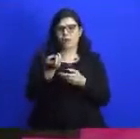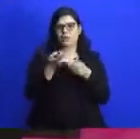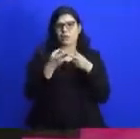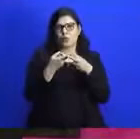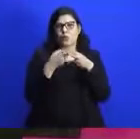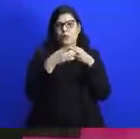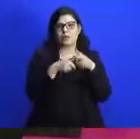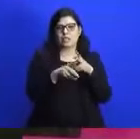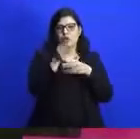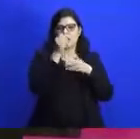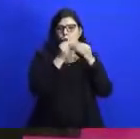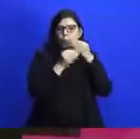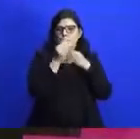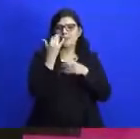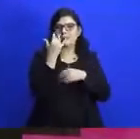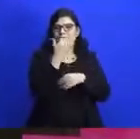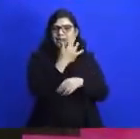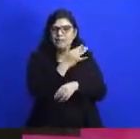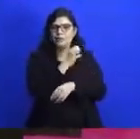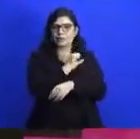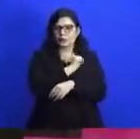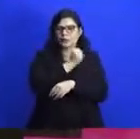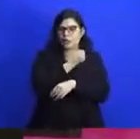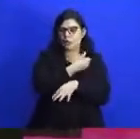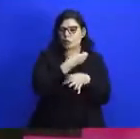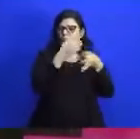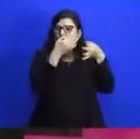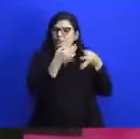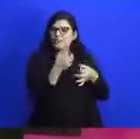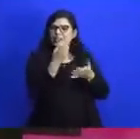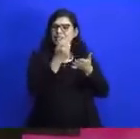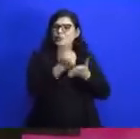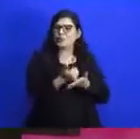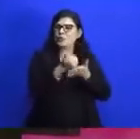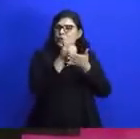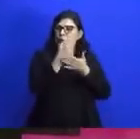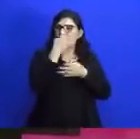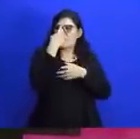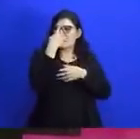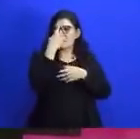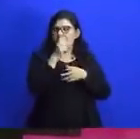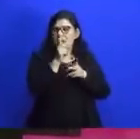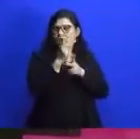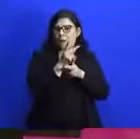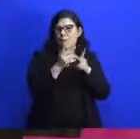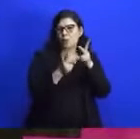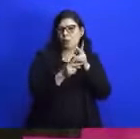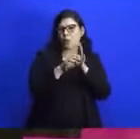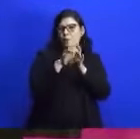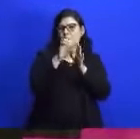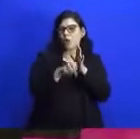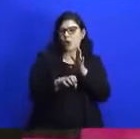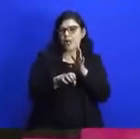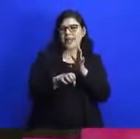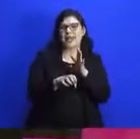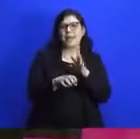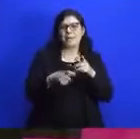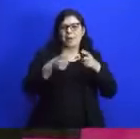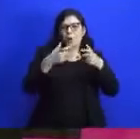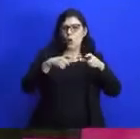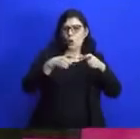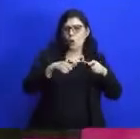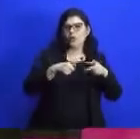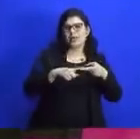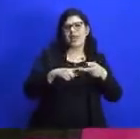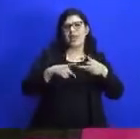ricos, nutritivos y saludables, que sirven como una alternativa a los productos que más nos gustan, como los hot cakes, los pasteles,